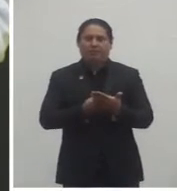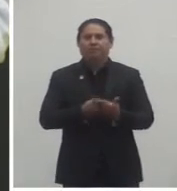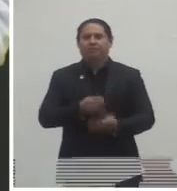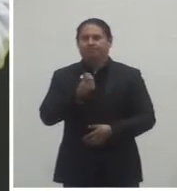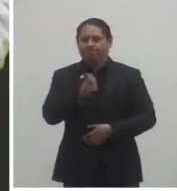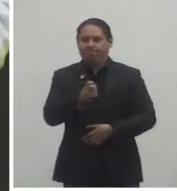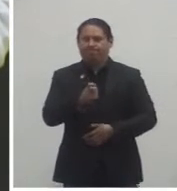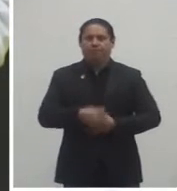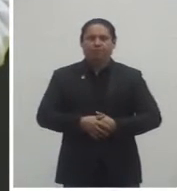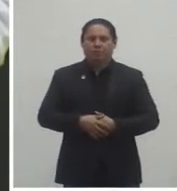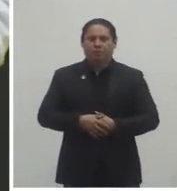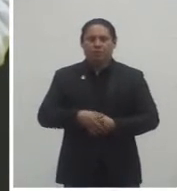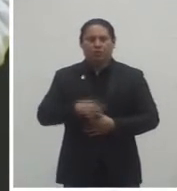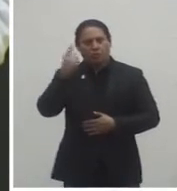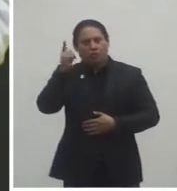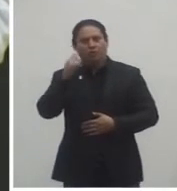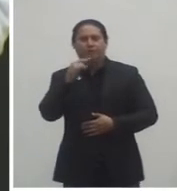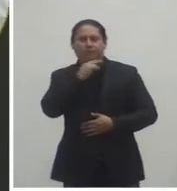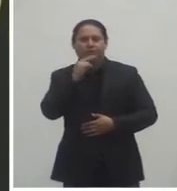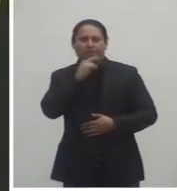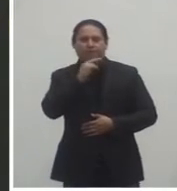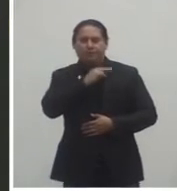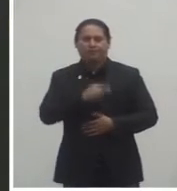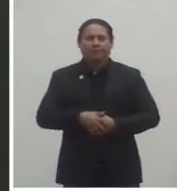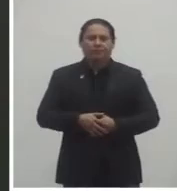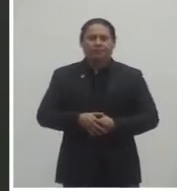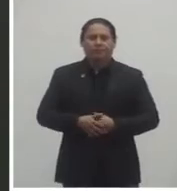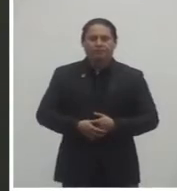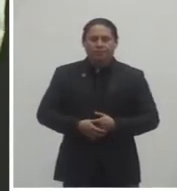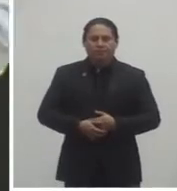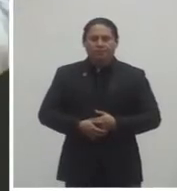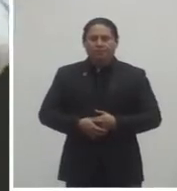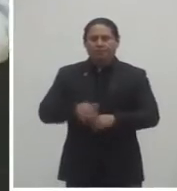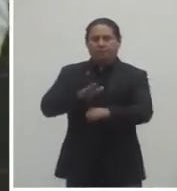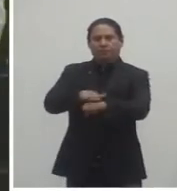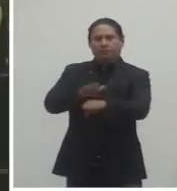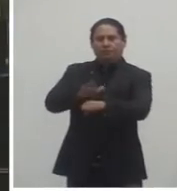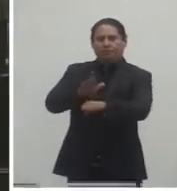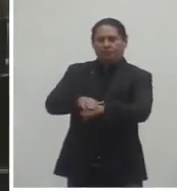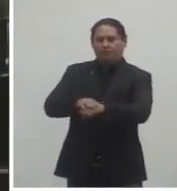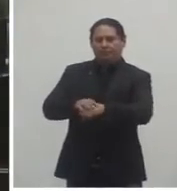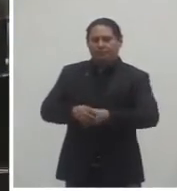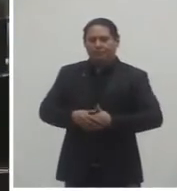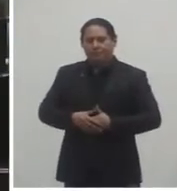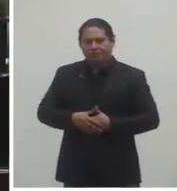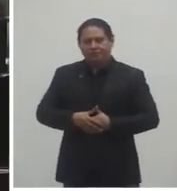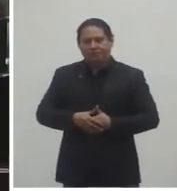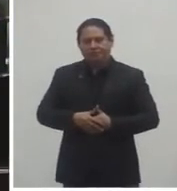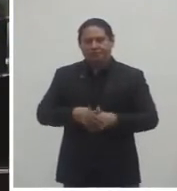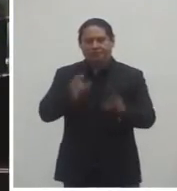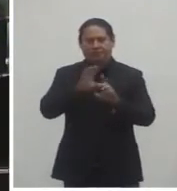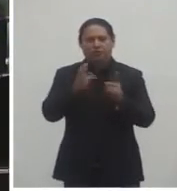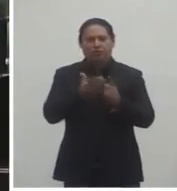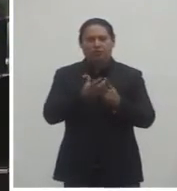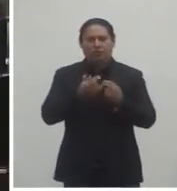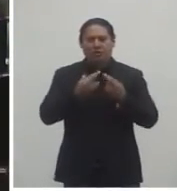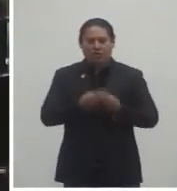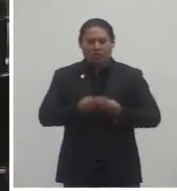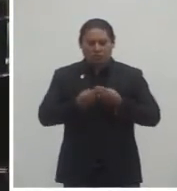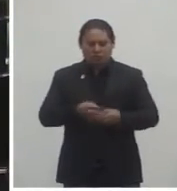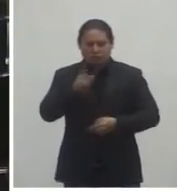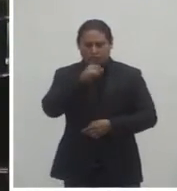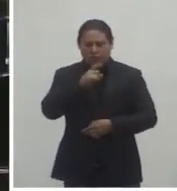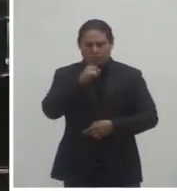esperemos que pronto, Agua para el Bienestar. Por eso hago un llamado a los integrantes de la Comisión de Recursos